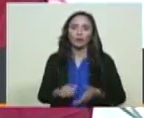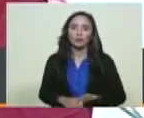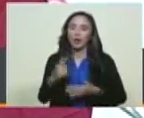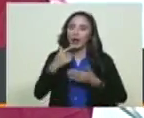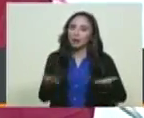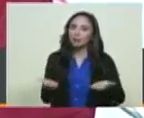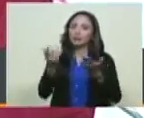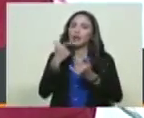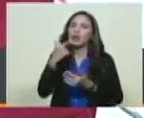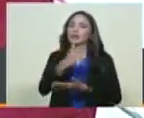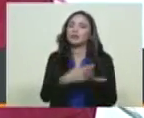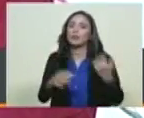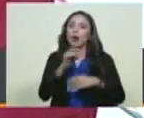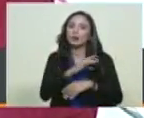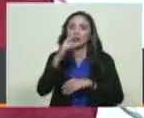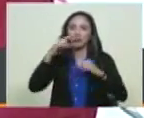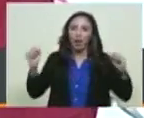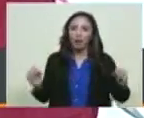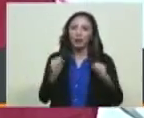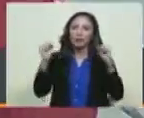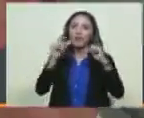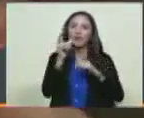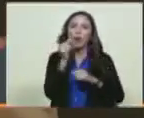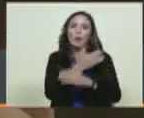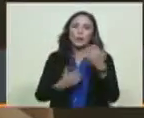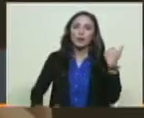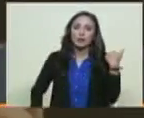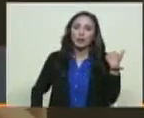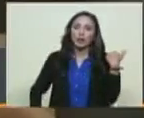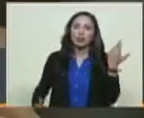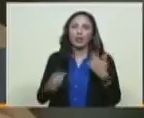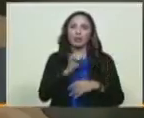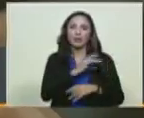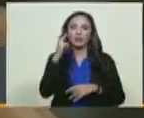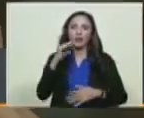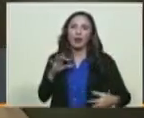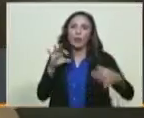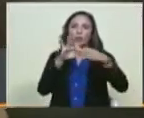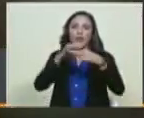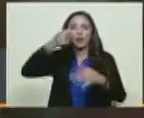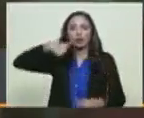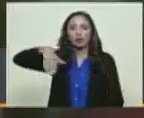de chile que viva salvador allende que viva la unidad popular